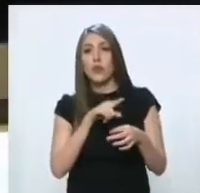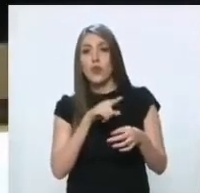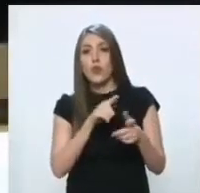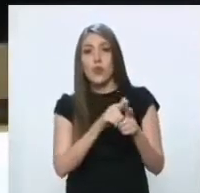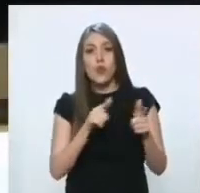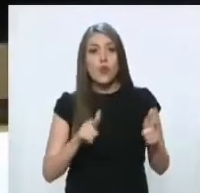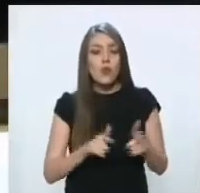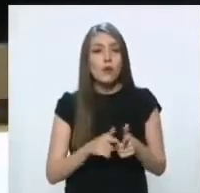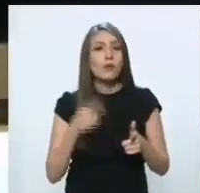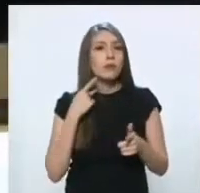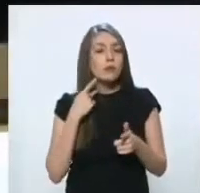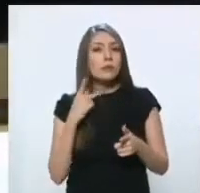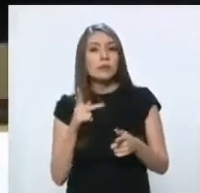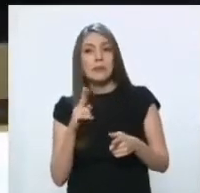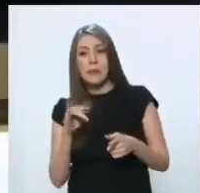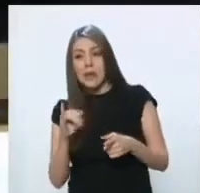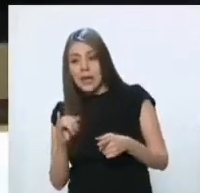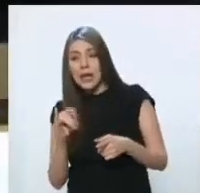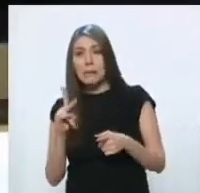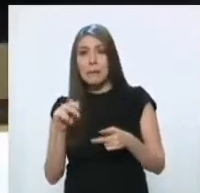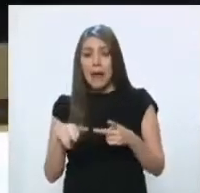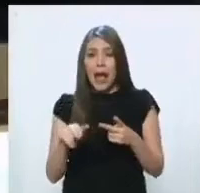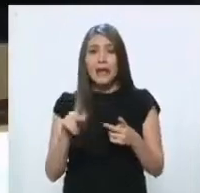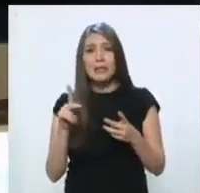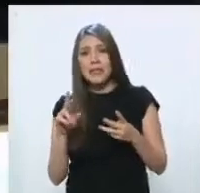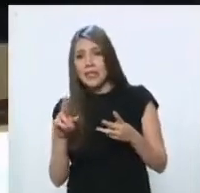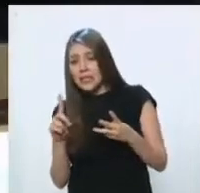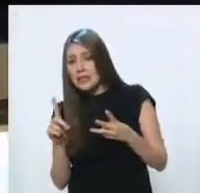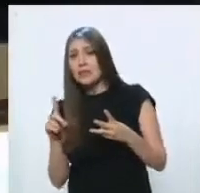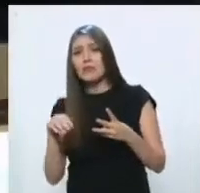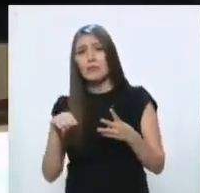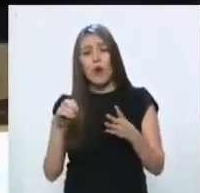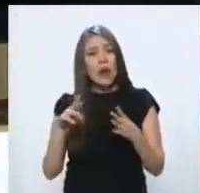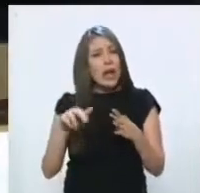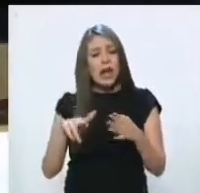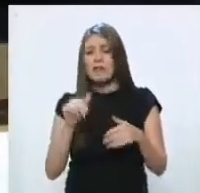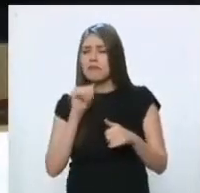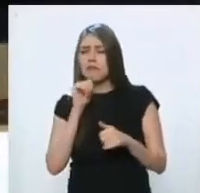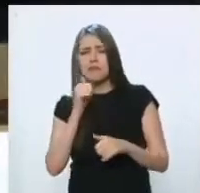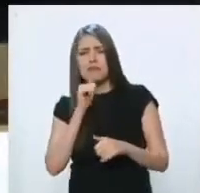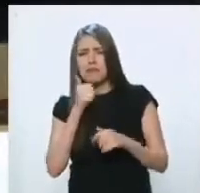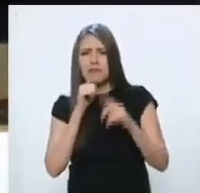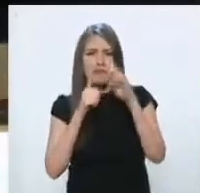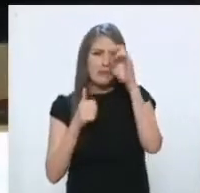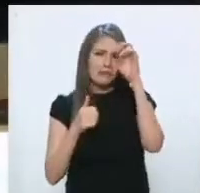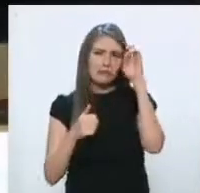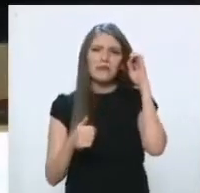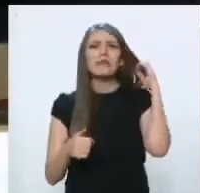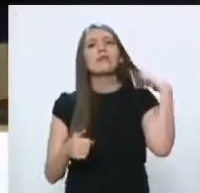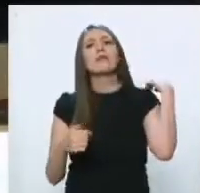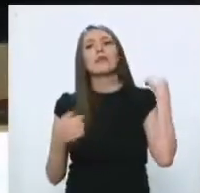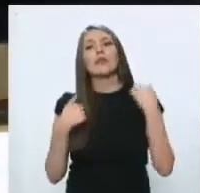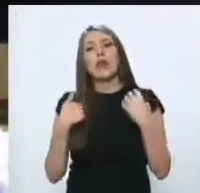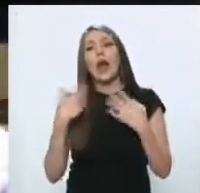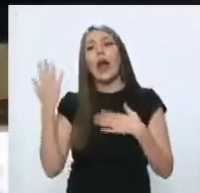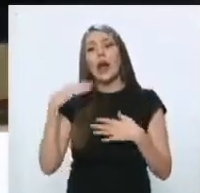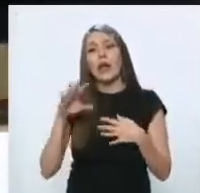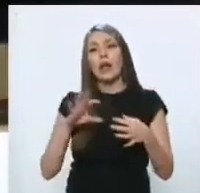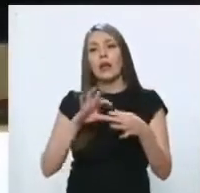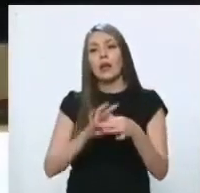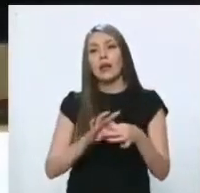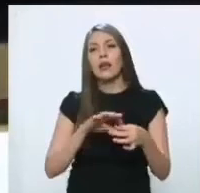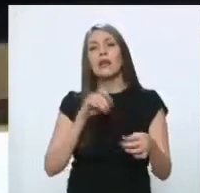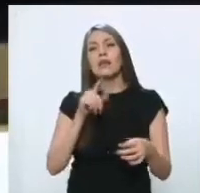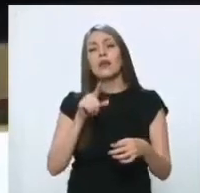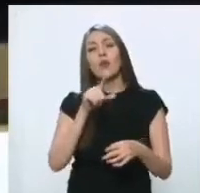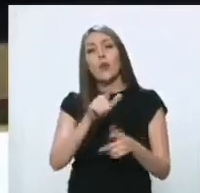PAN, ni al PRD ni a Morena. Estuve en un partido que fracasó, así que México